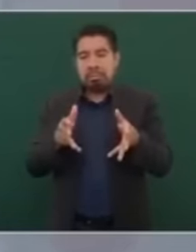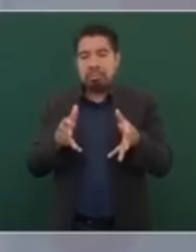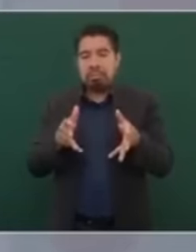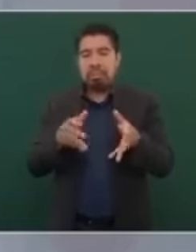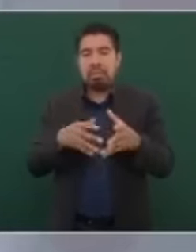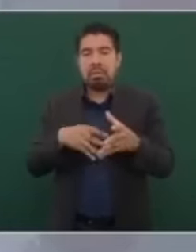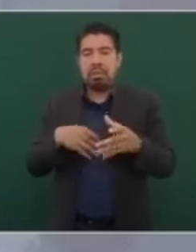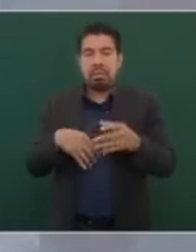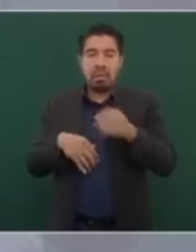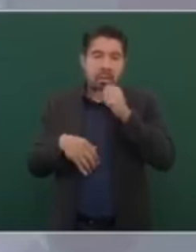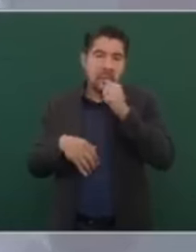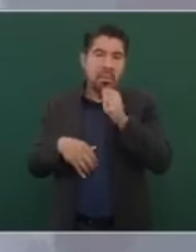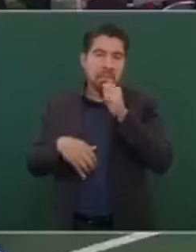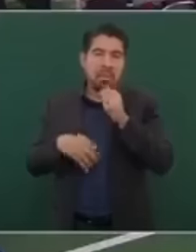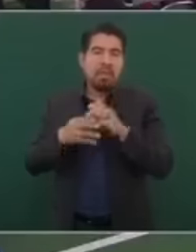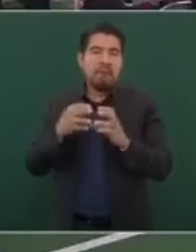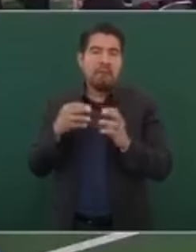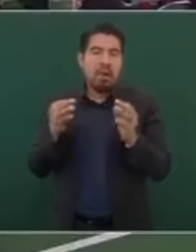comiendo boli,